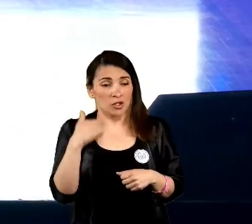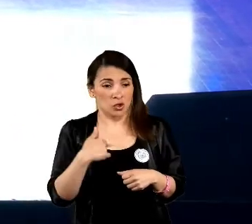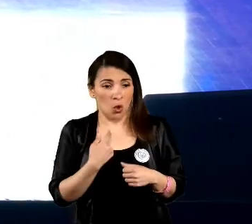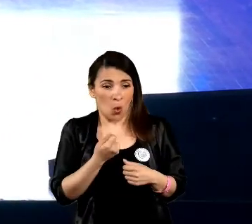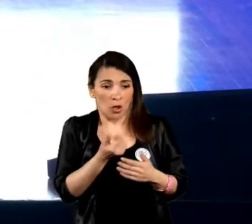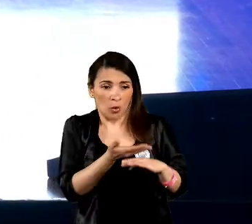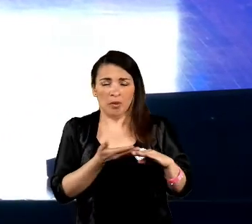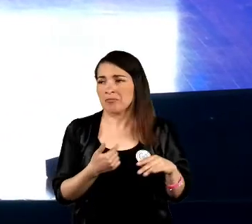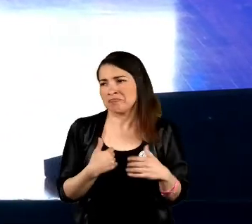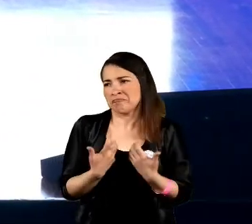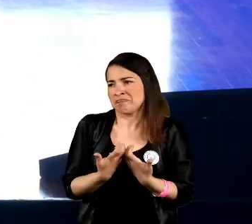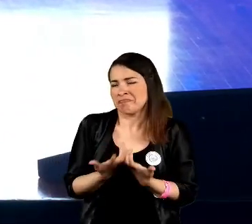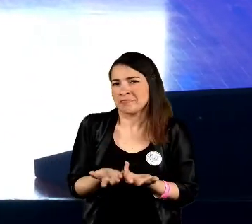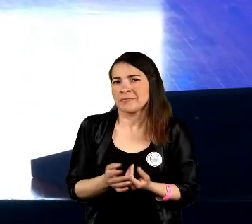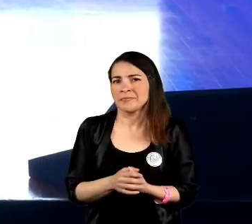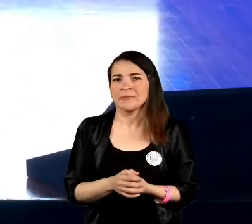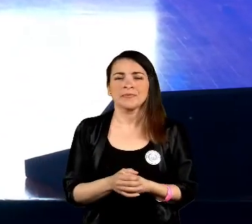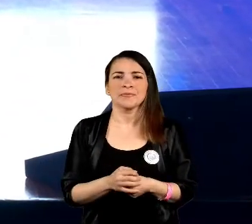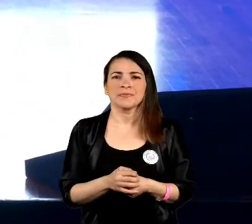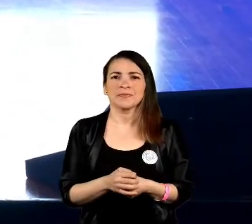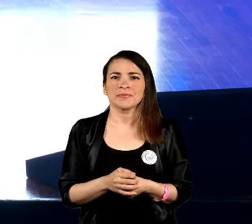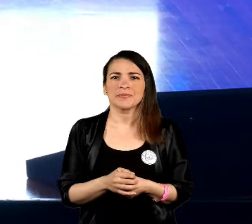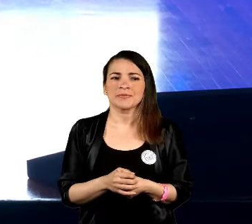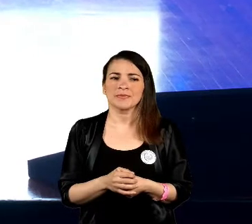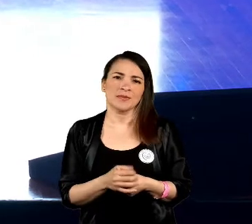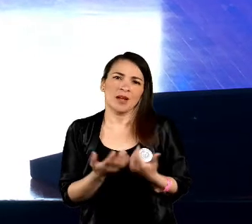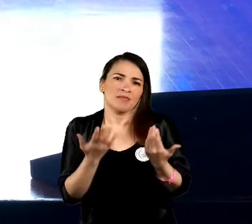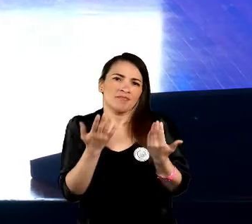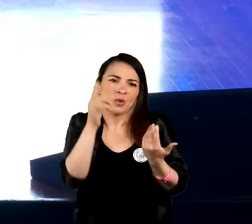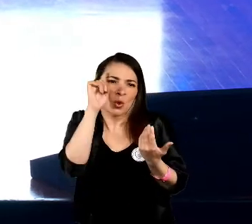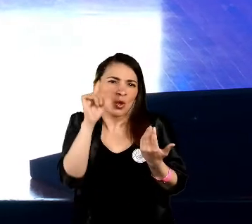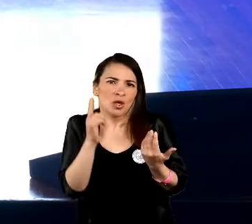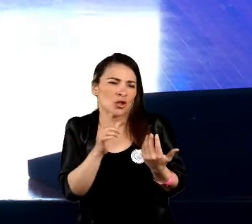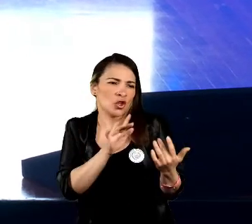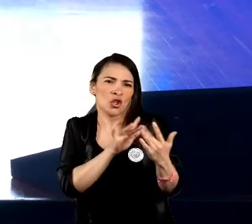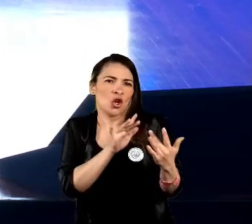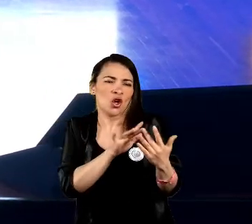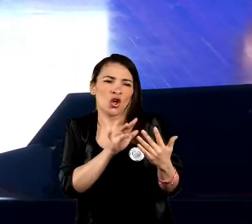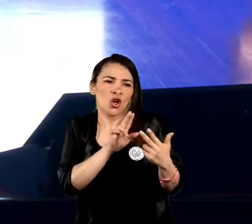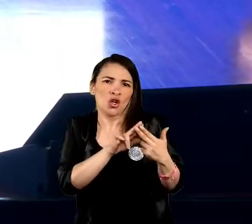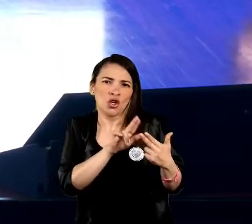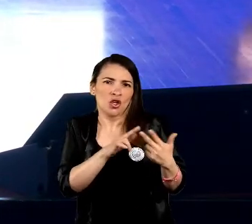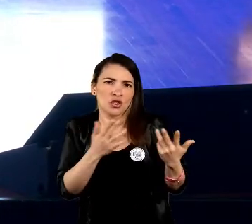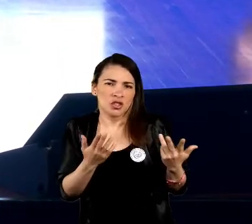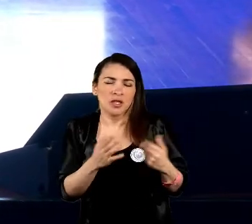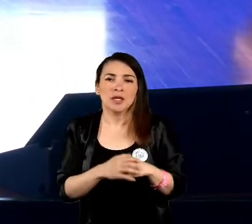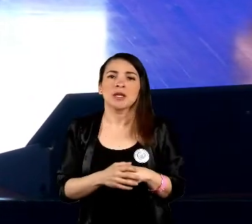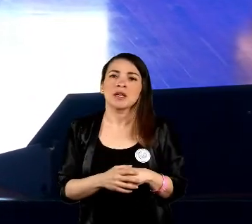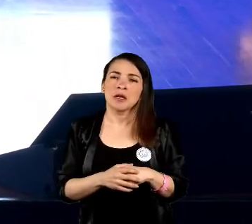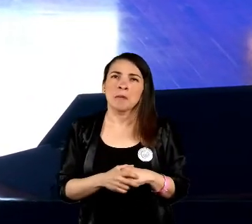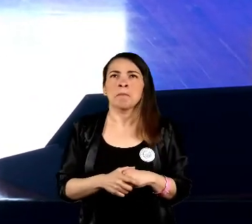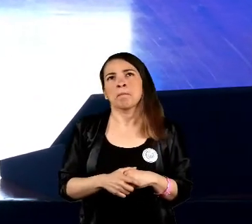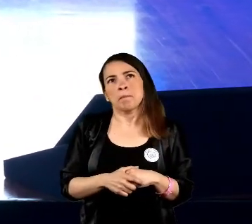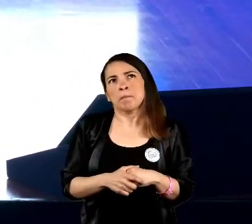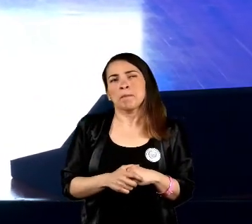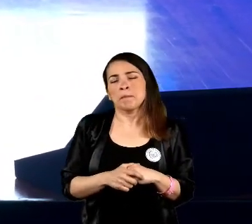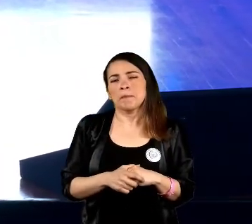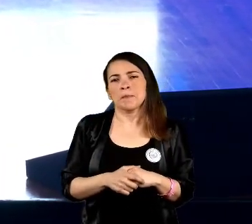no no los conocemos entonces seguramente